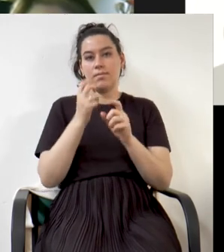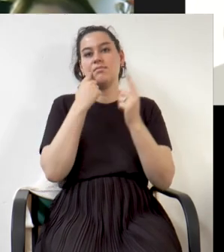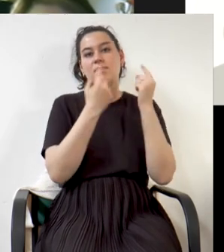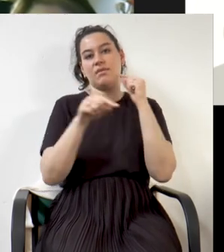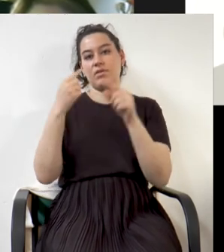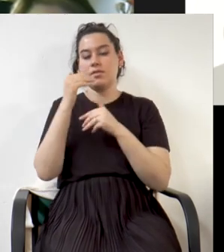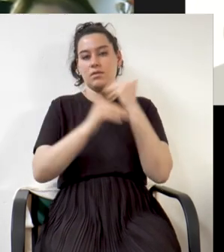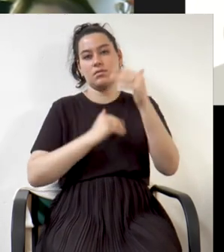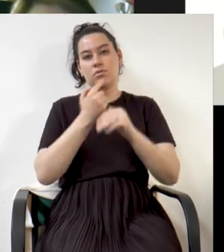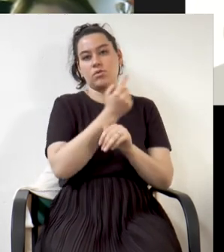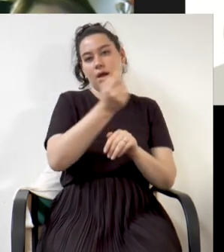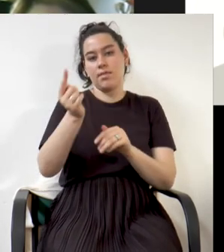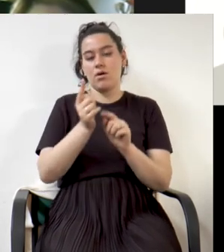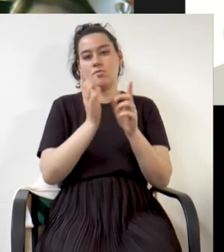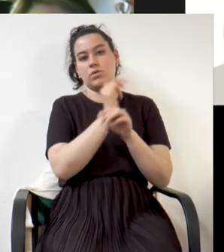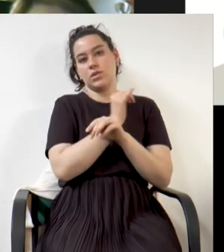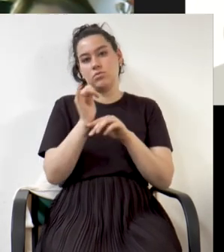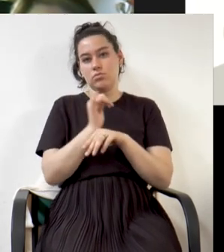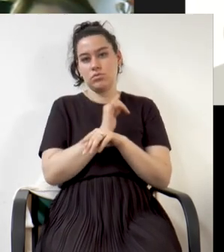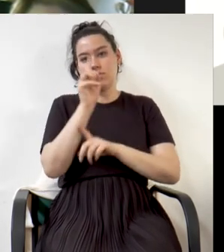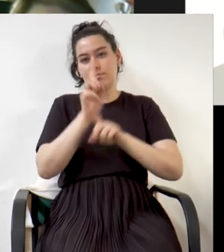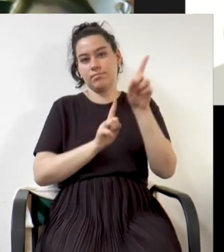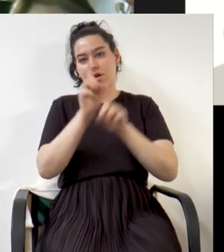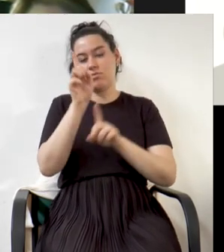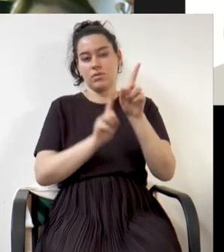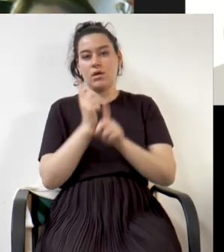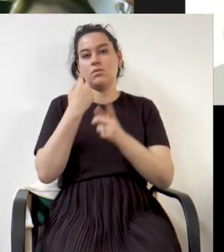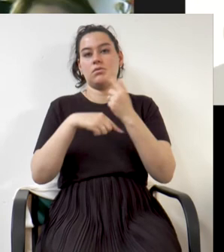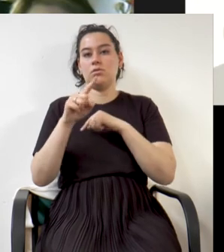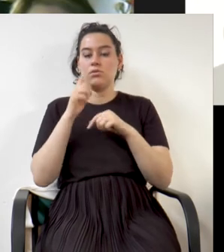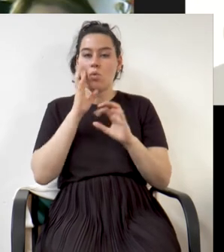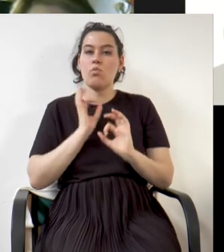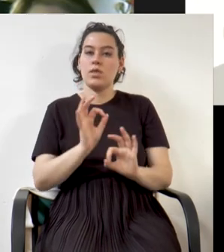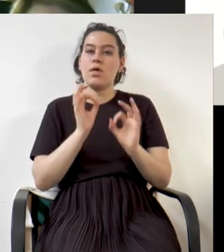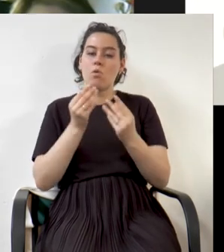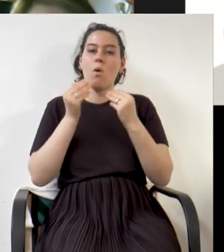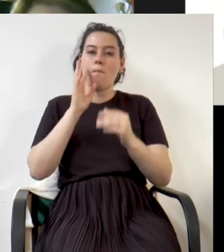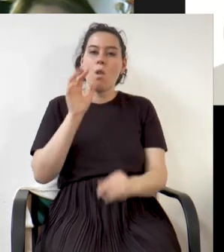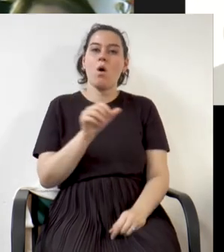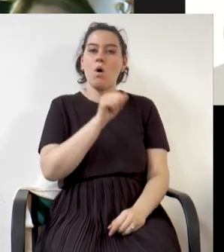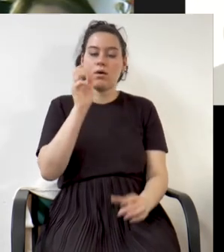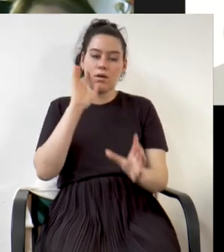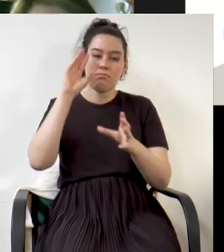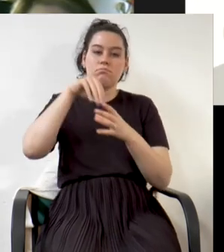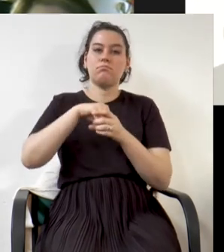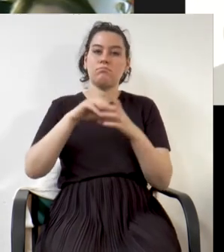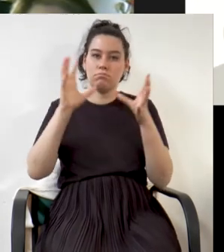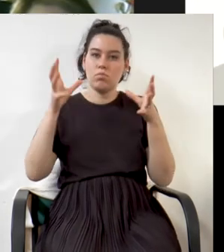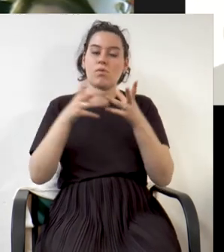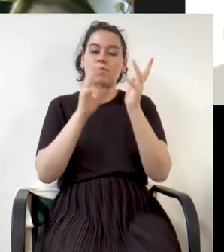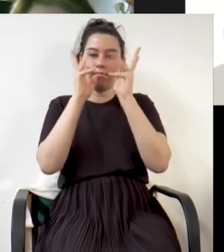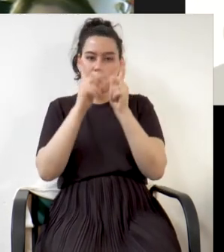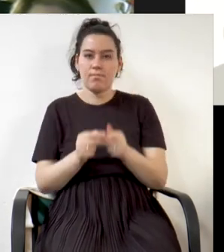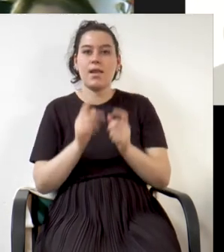niveles de desarrollo que tienen las institucionalidades en la universidad, y tenemos que cuidar cómo lograr esa agrupación para